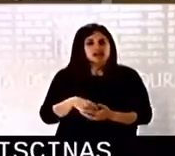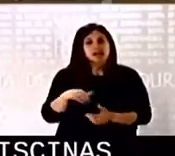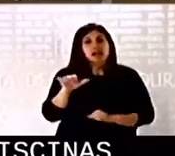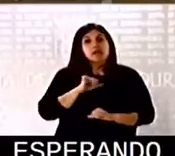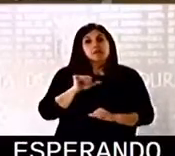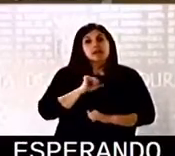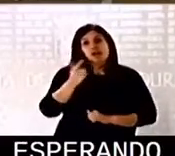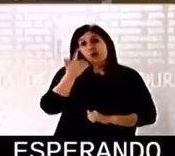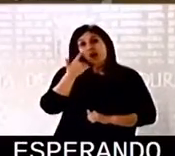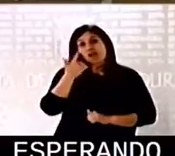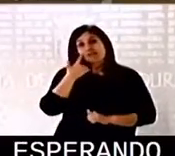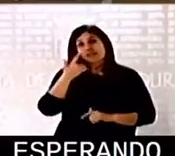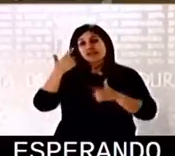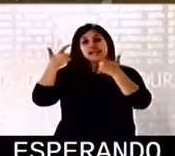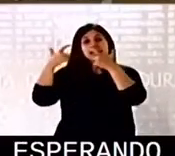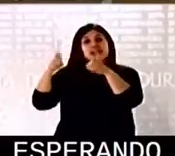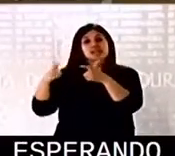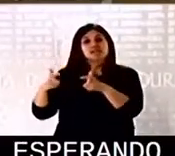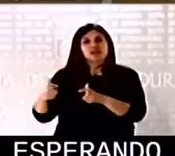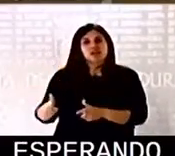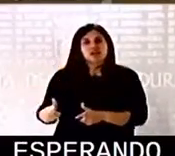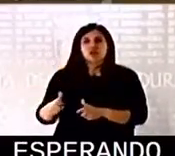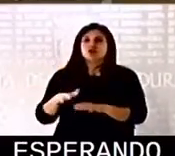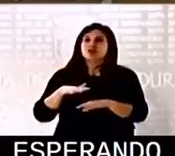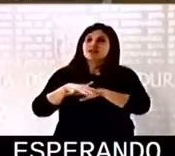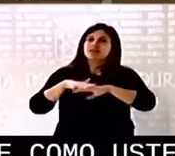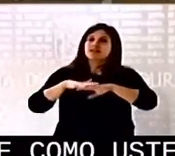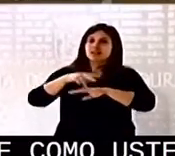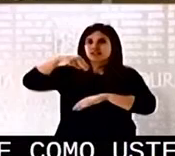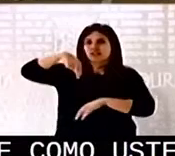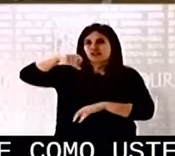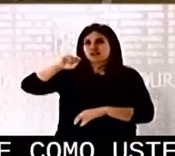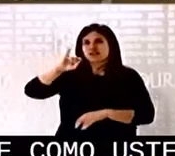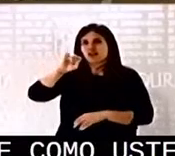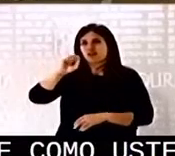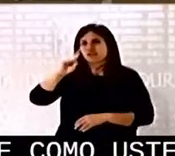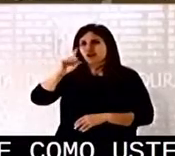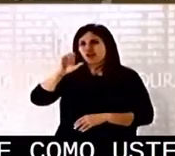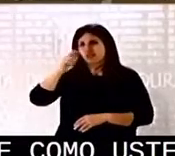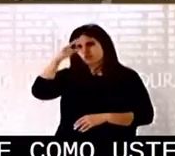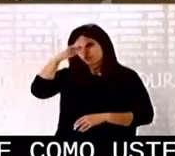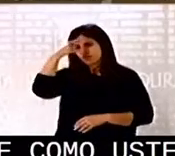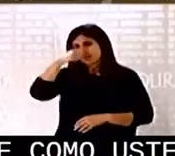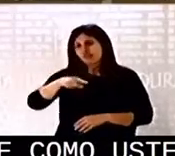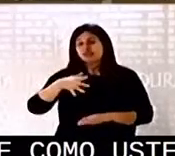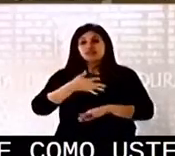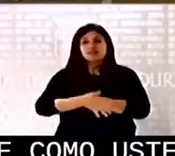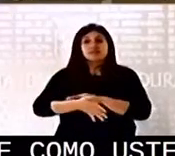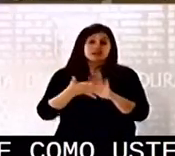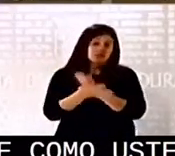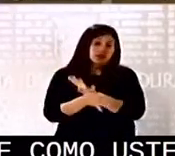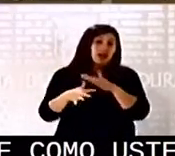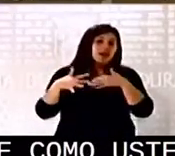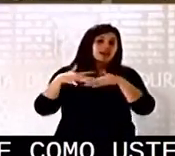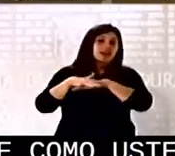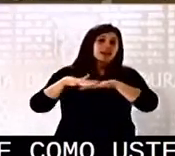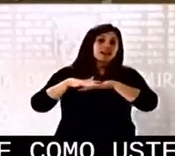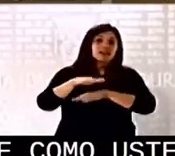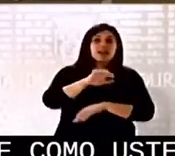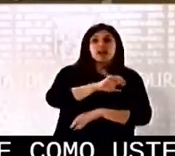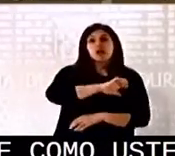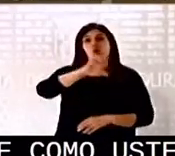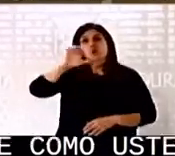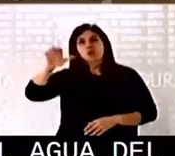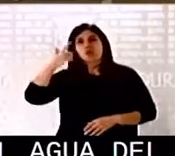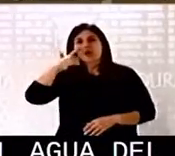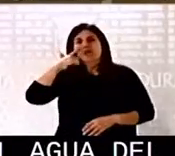de la red Náyade, que como usted sabe es la red europea que califica el agua